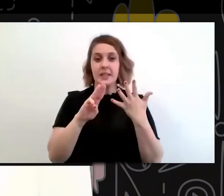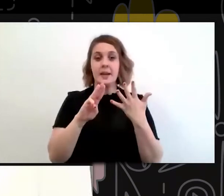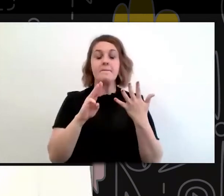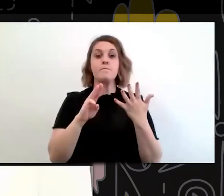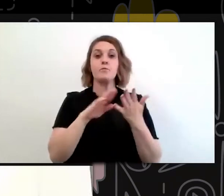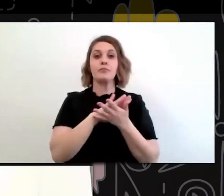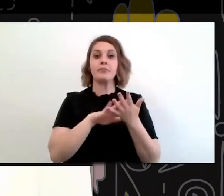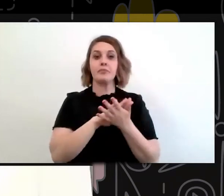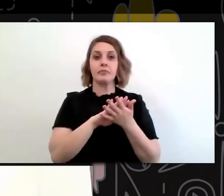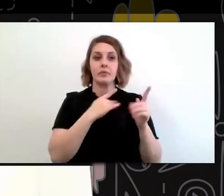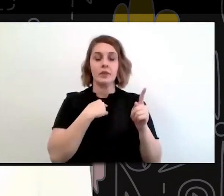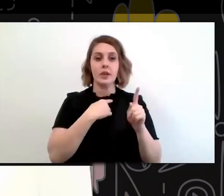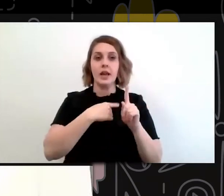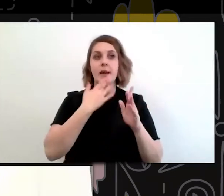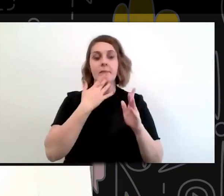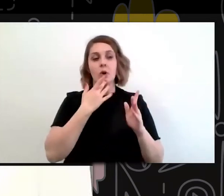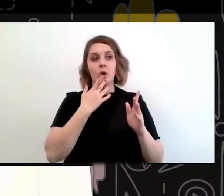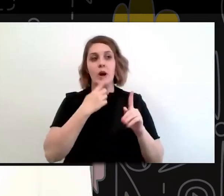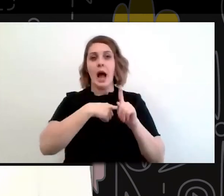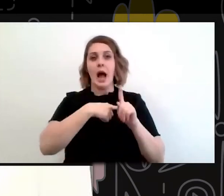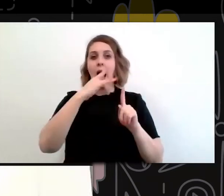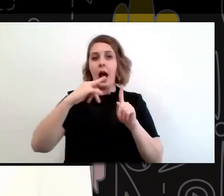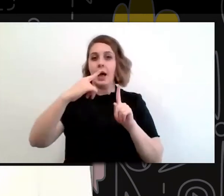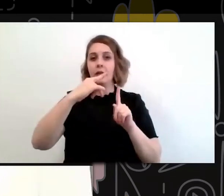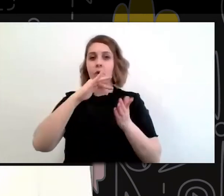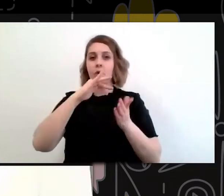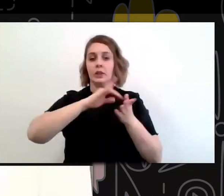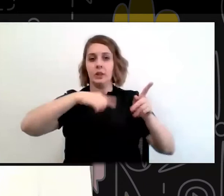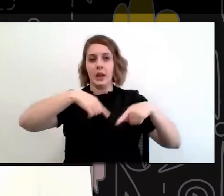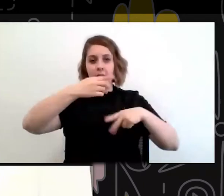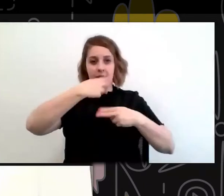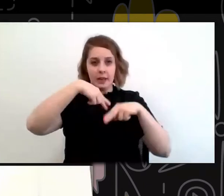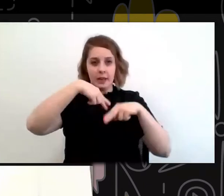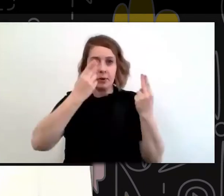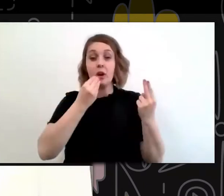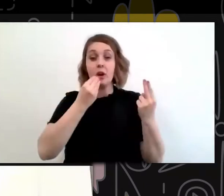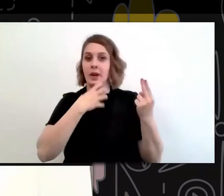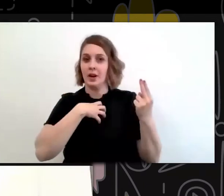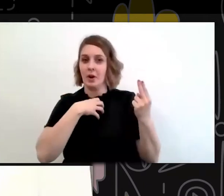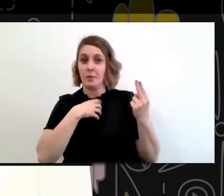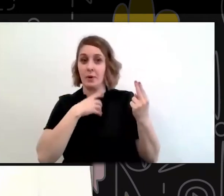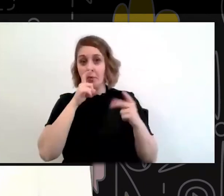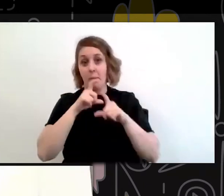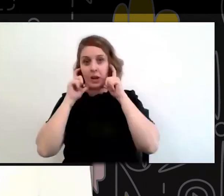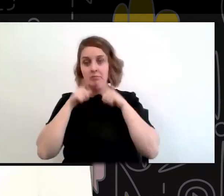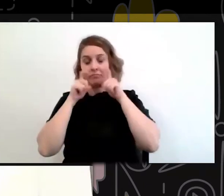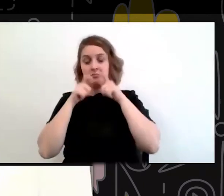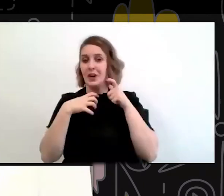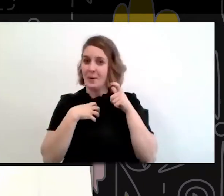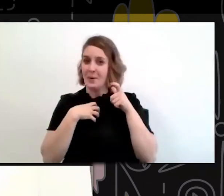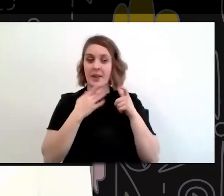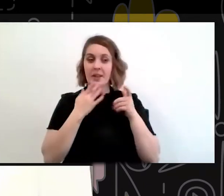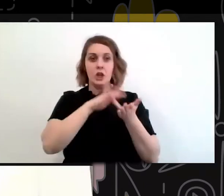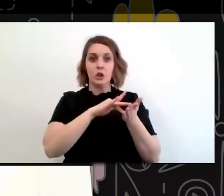de azúcar severa que te puede dar en un medio de transporte. Ahora no podemos comer con la mascarilla para arriba, con la mascarilla para abajo,